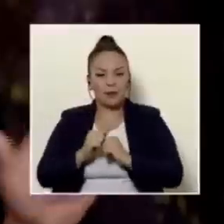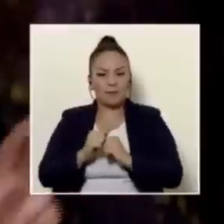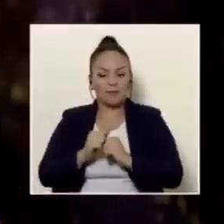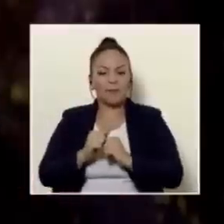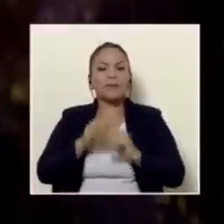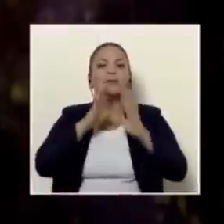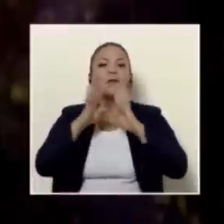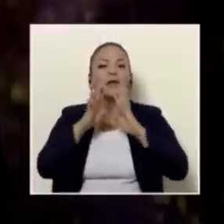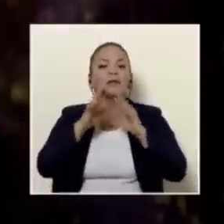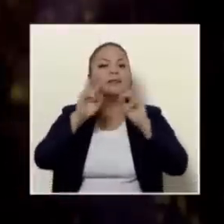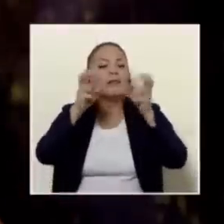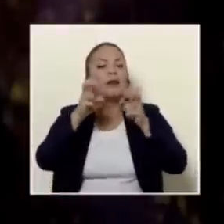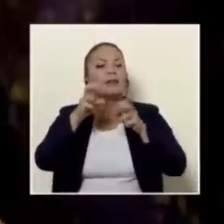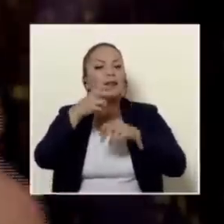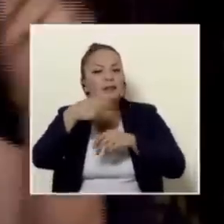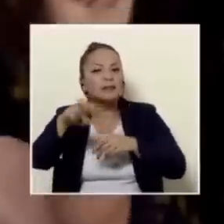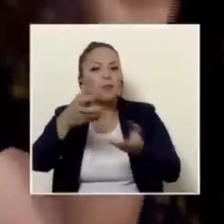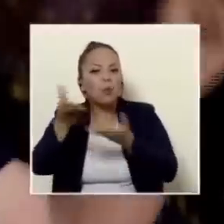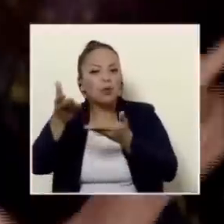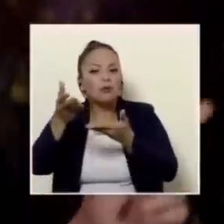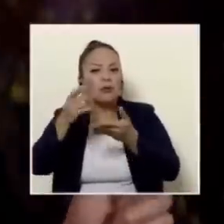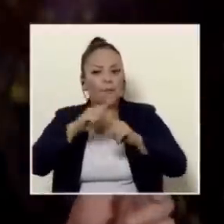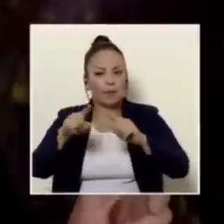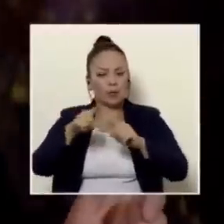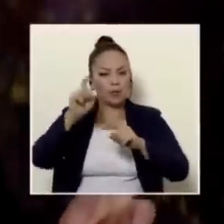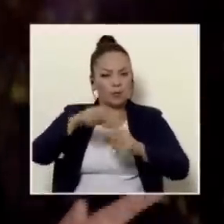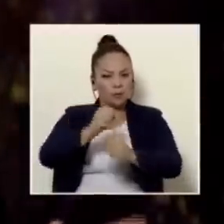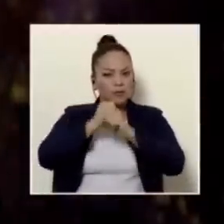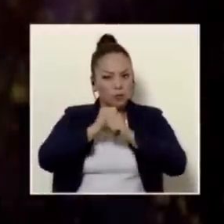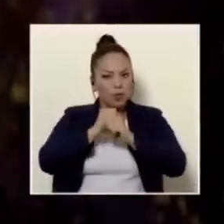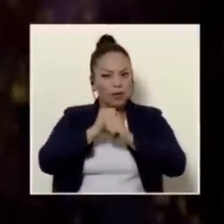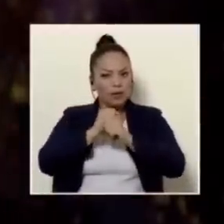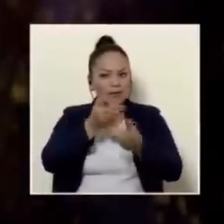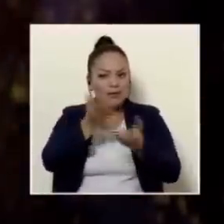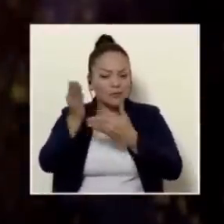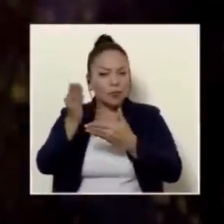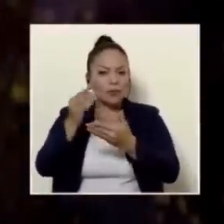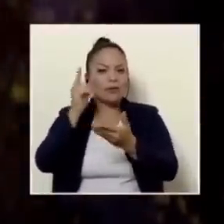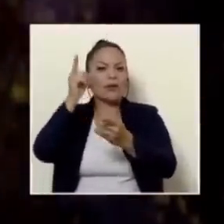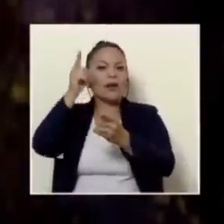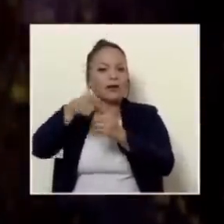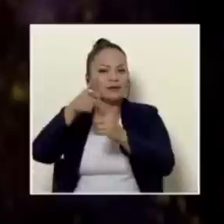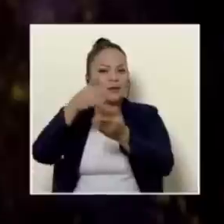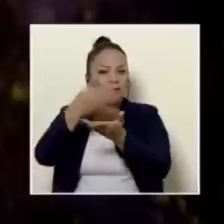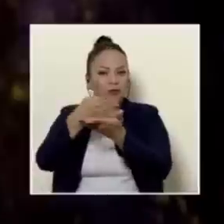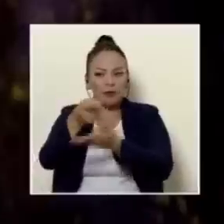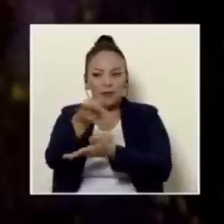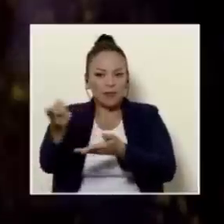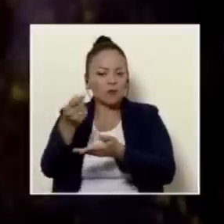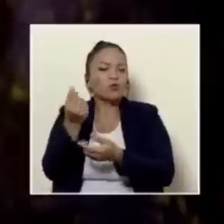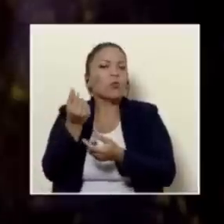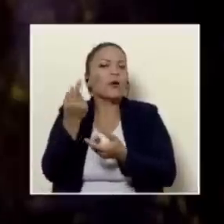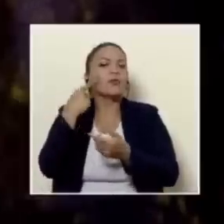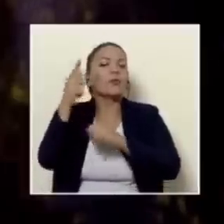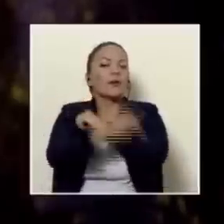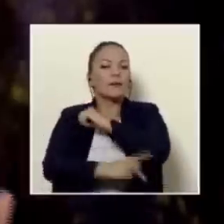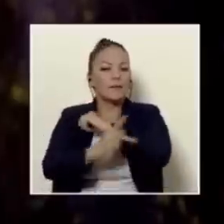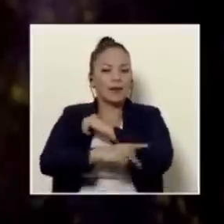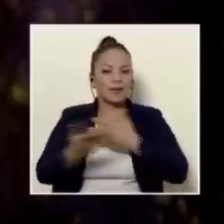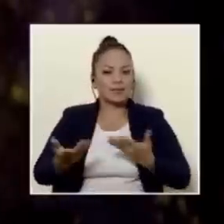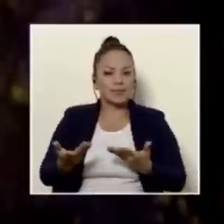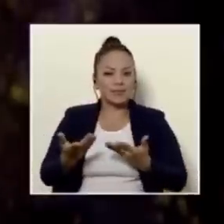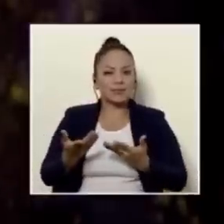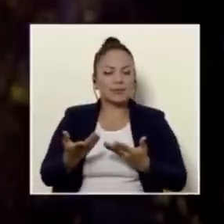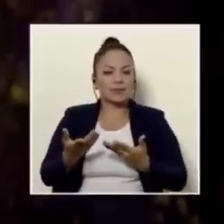del transporte, pero entendemos que hay que asegurar el transporte de ellos hasta la frontera. ¿Cómo va a ser esto y cuánto le va a costar al país? ¿Nos